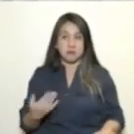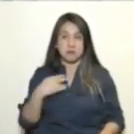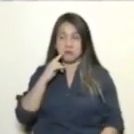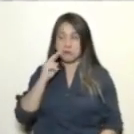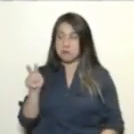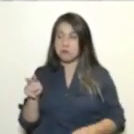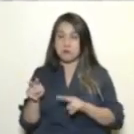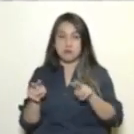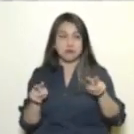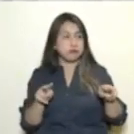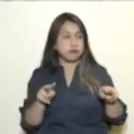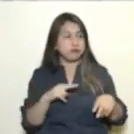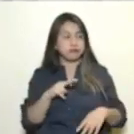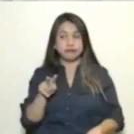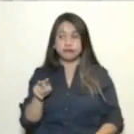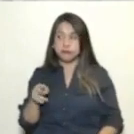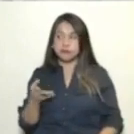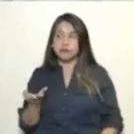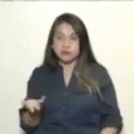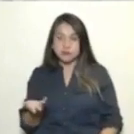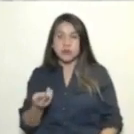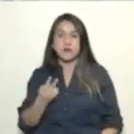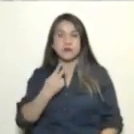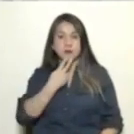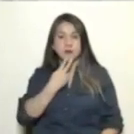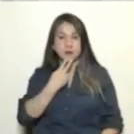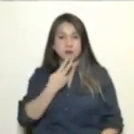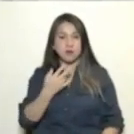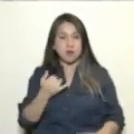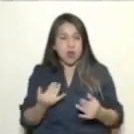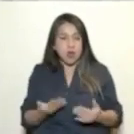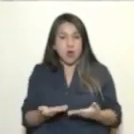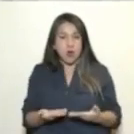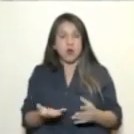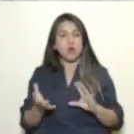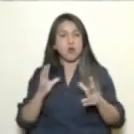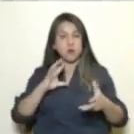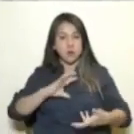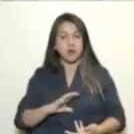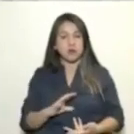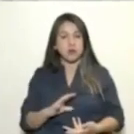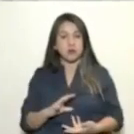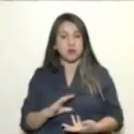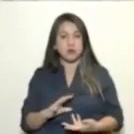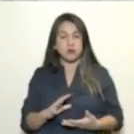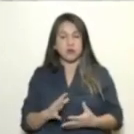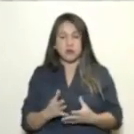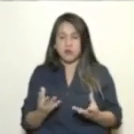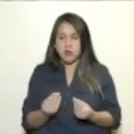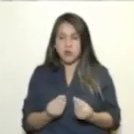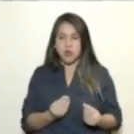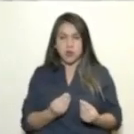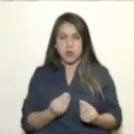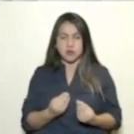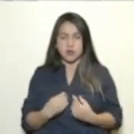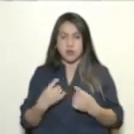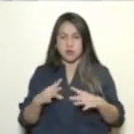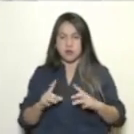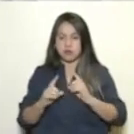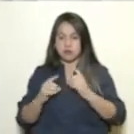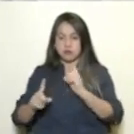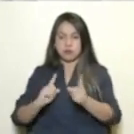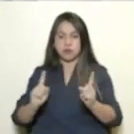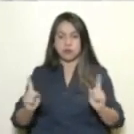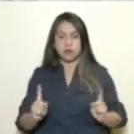miro a mi alrededor y claro, vivimos en un mundo gregario, en una sociedad, y